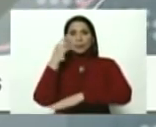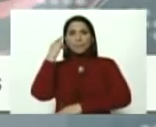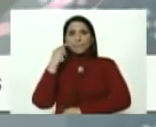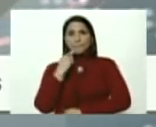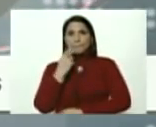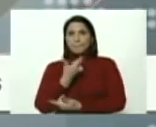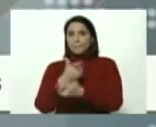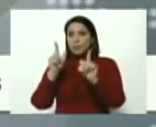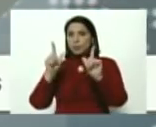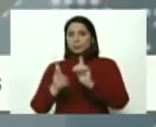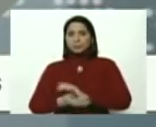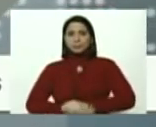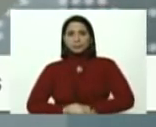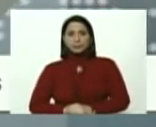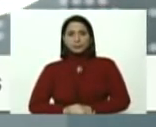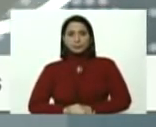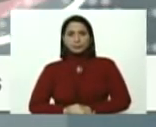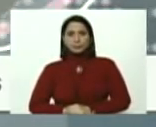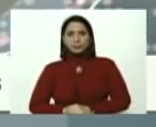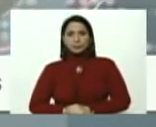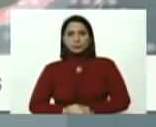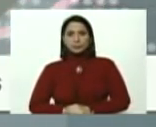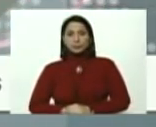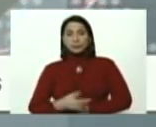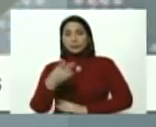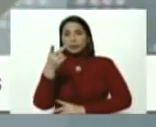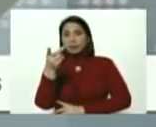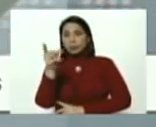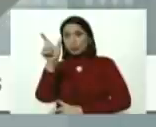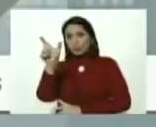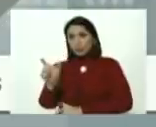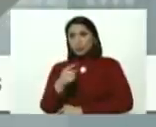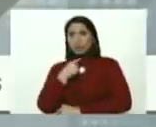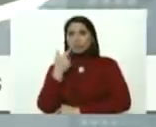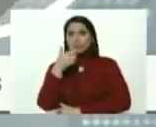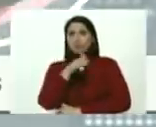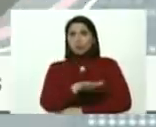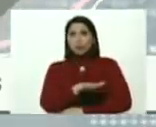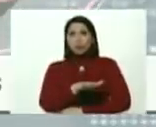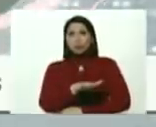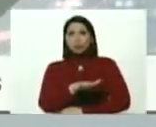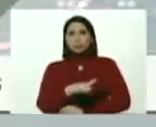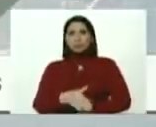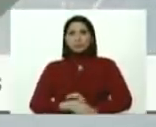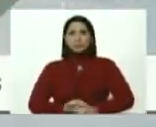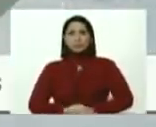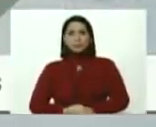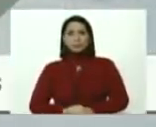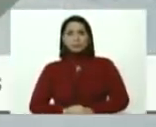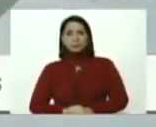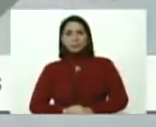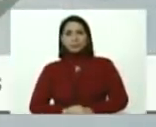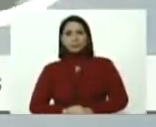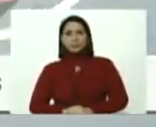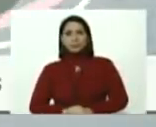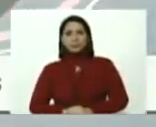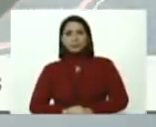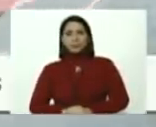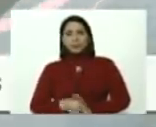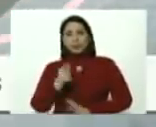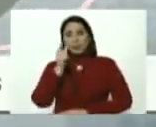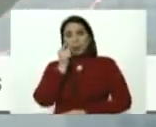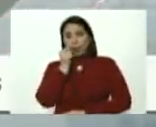bolivariano Libertador. El segundo caso que lamentablemente debemos reportar como un fallecimiento es un